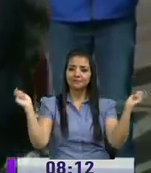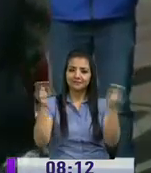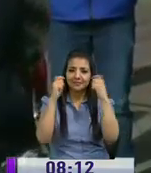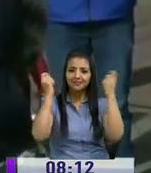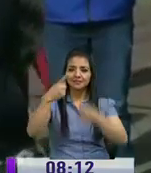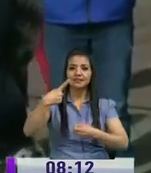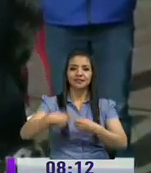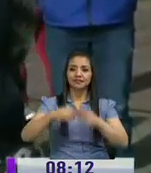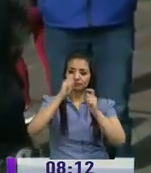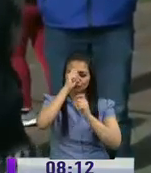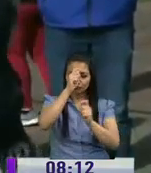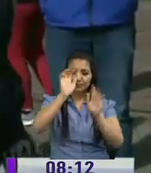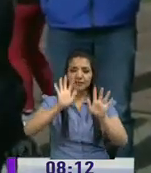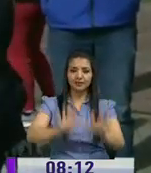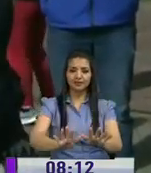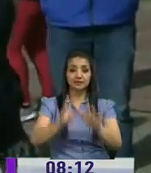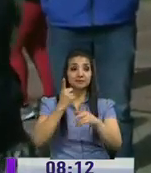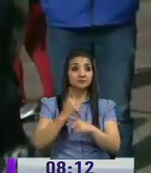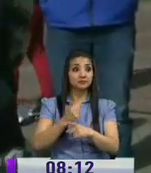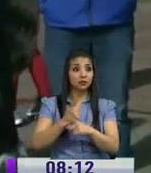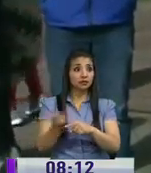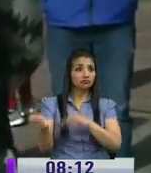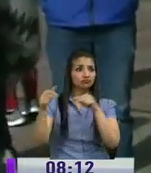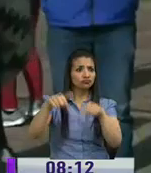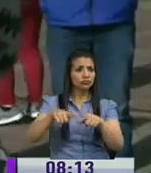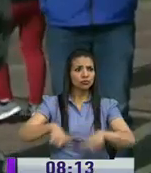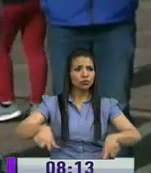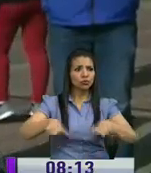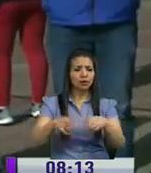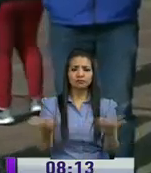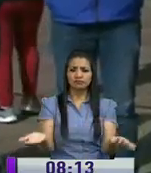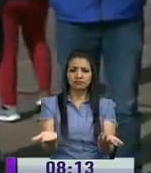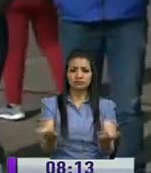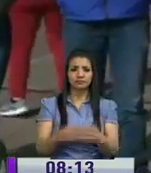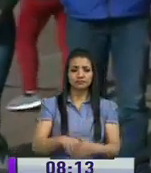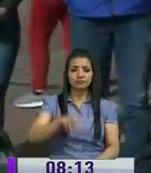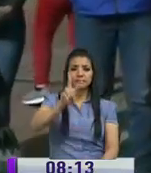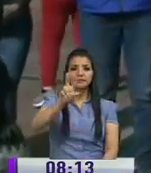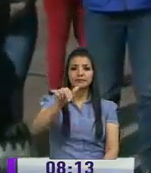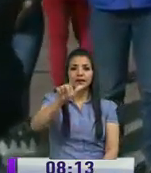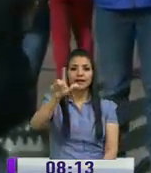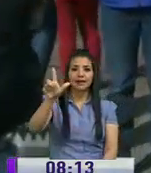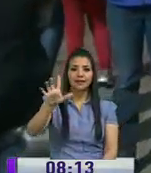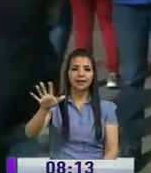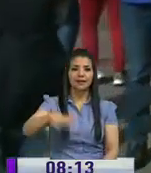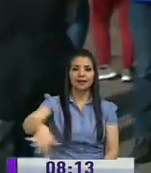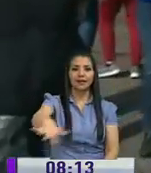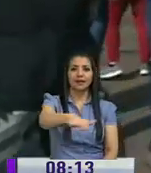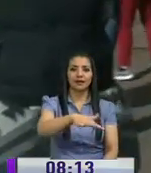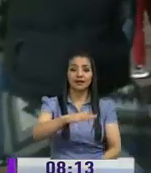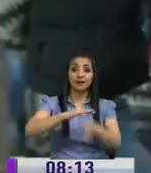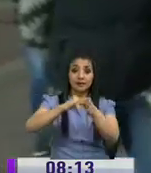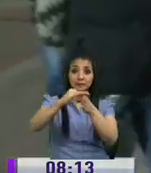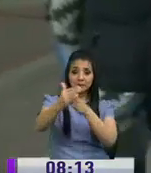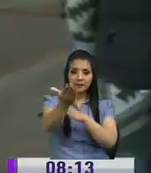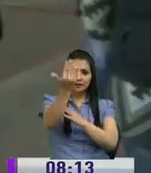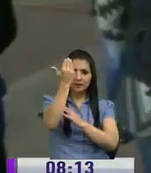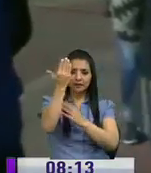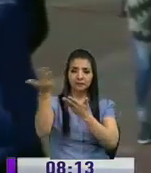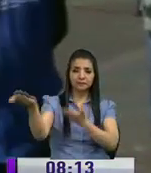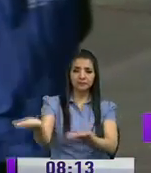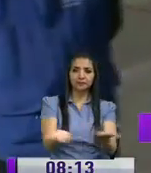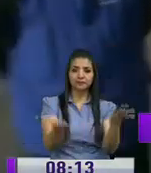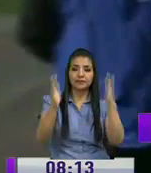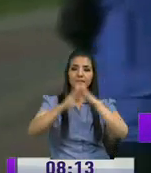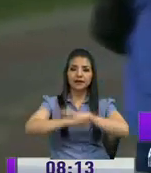Quito como se debe. Y precisamente nosotros nos encontramos aquí en el Valle de los Chillos para hacerles esta invitación, el evento